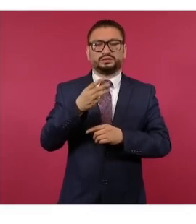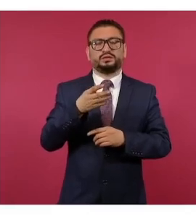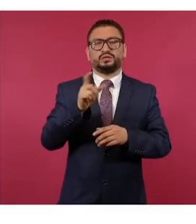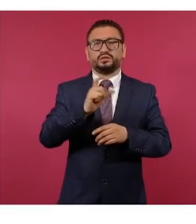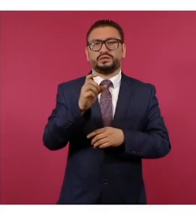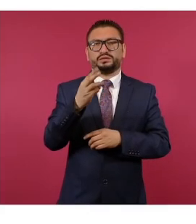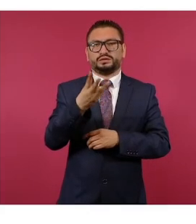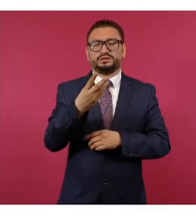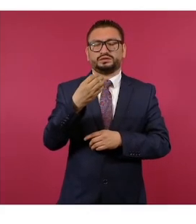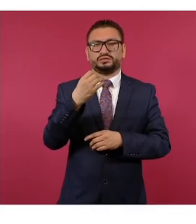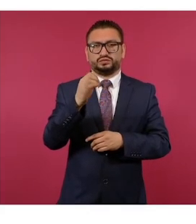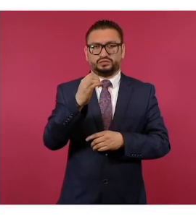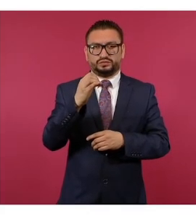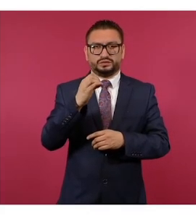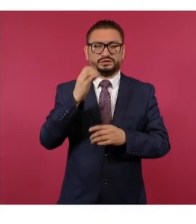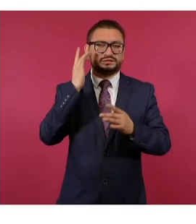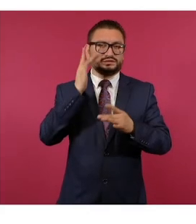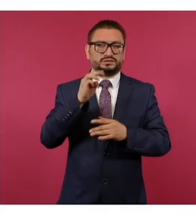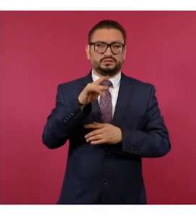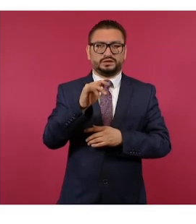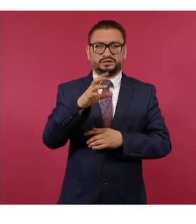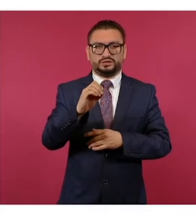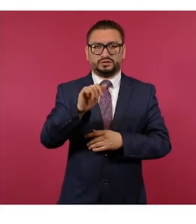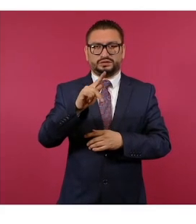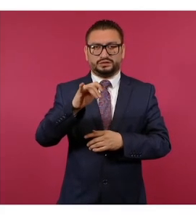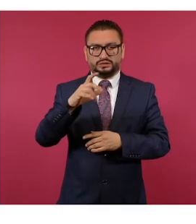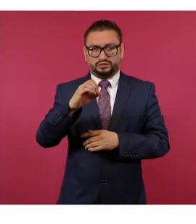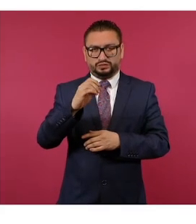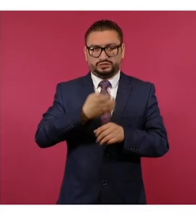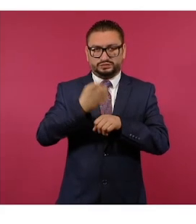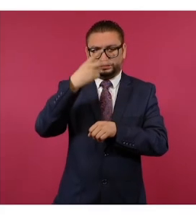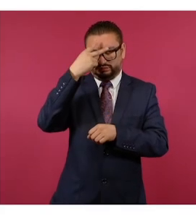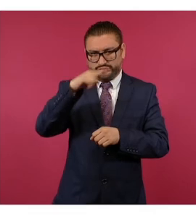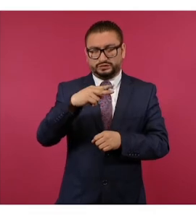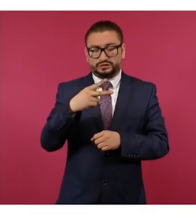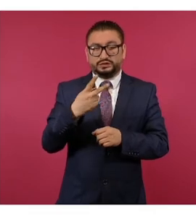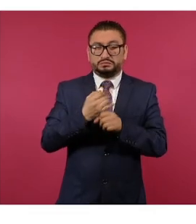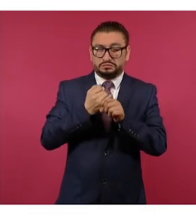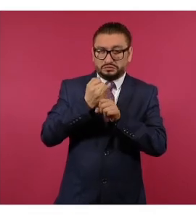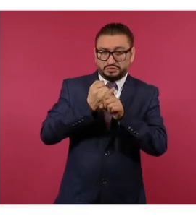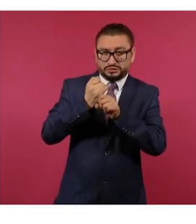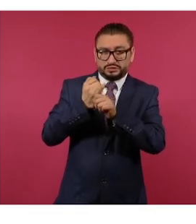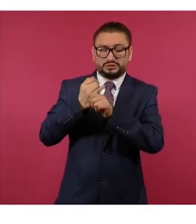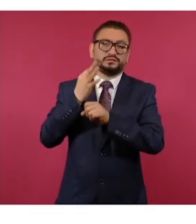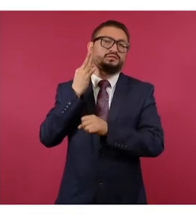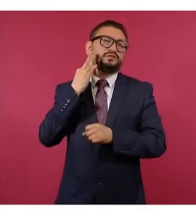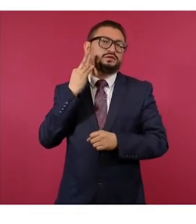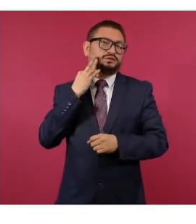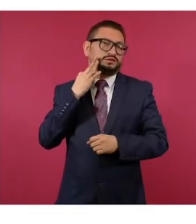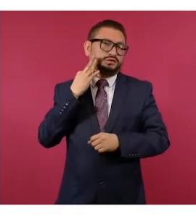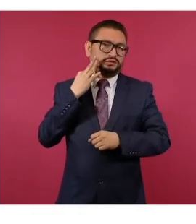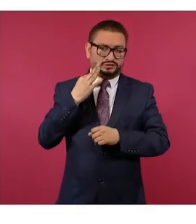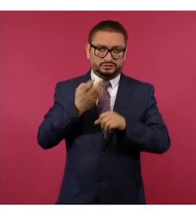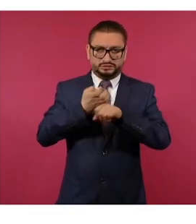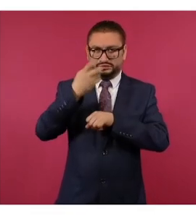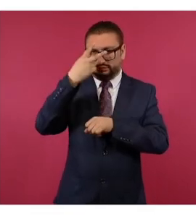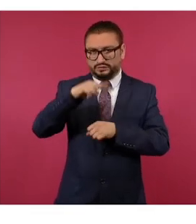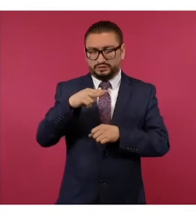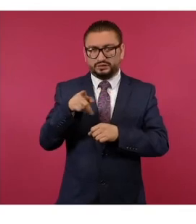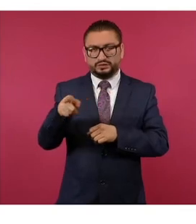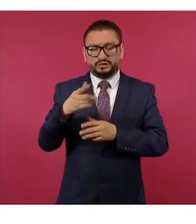el 3 de octubre en San Mateo Atenco, Estado de México. De acuerdo con las investigaciones de la Fiscalía del Estado de